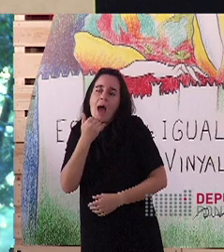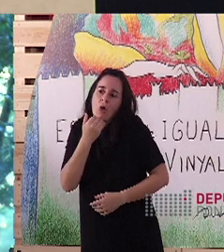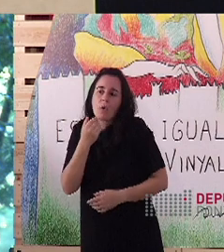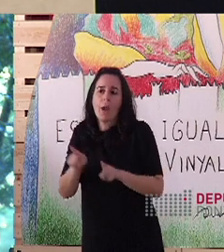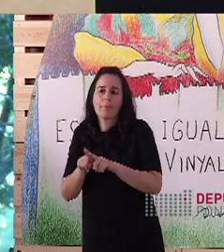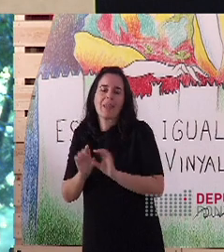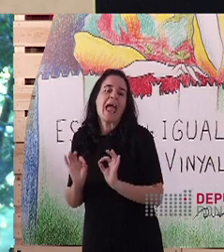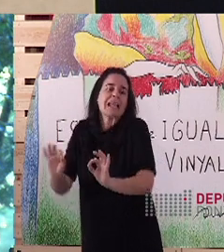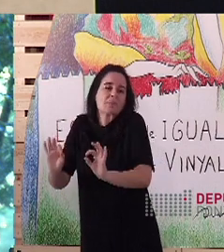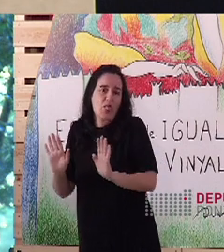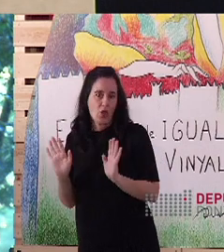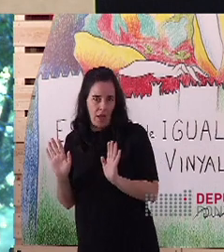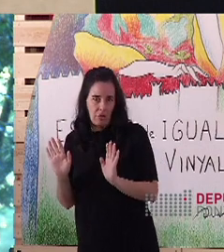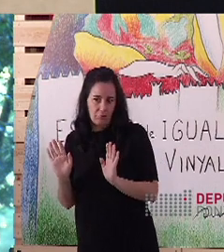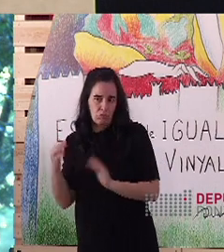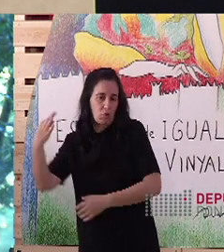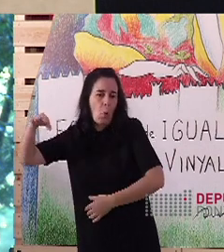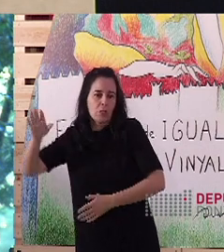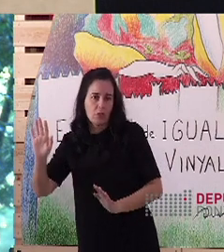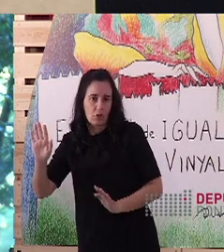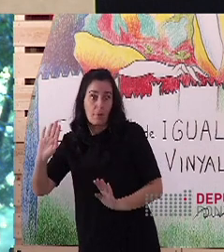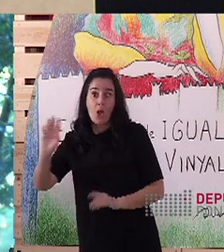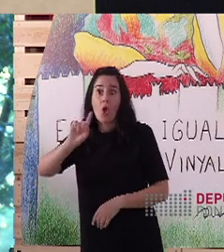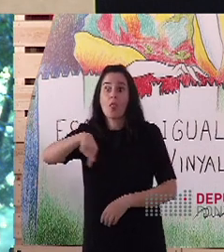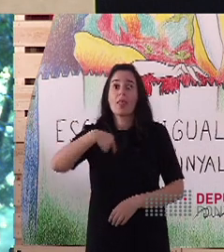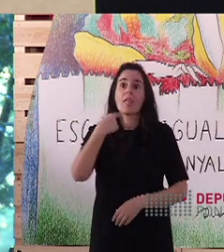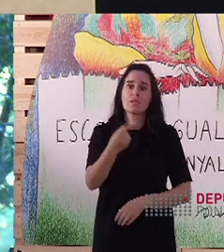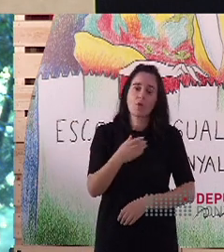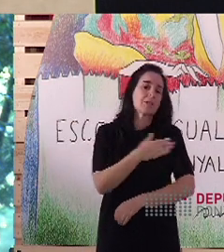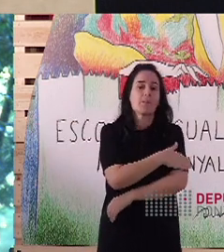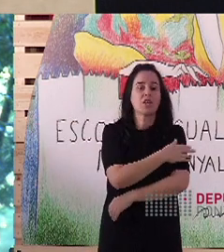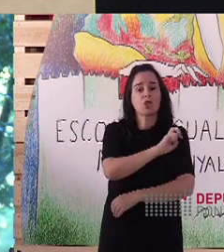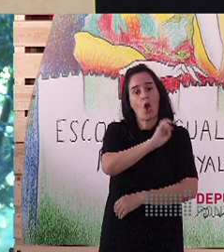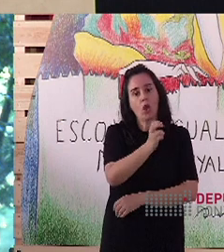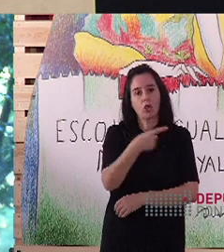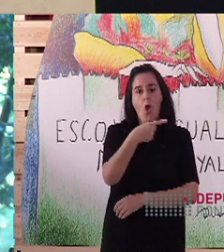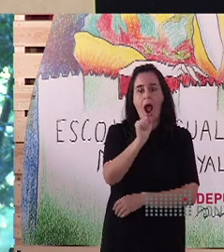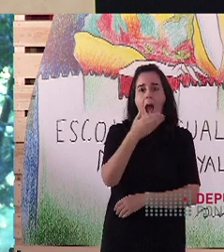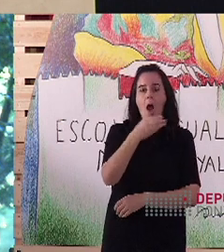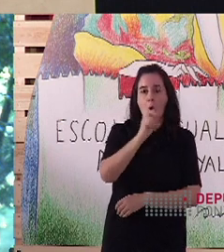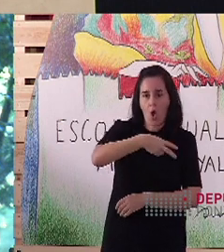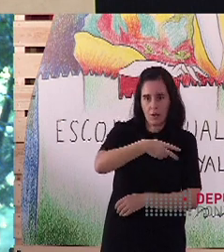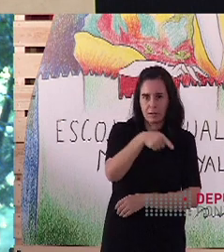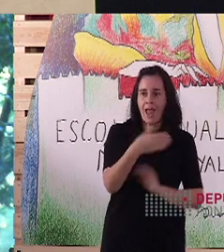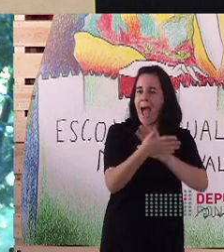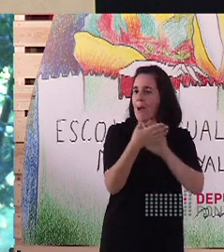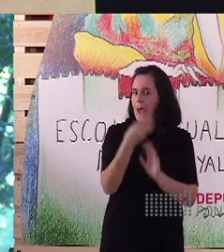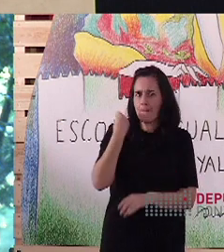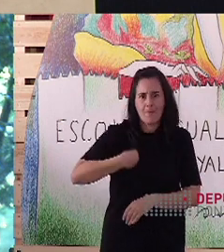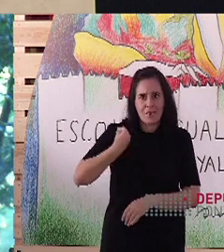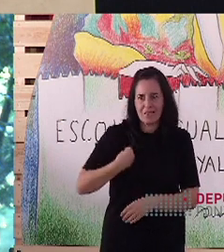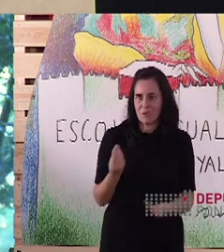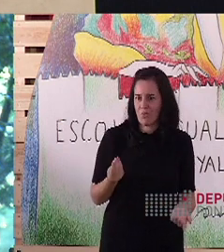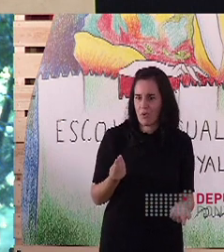excepcional. Pero después otro ministro de Gabón habló de lo mismo. Nada más que este no habló